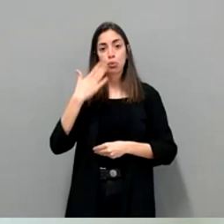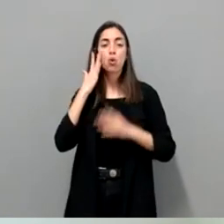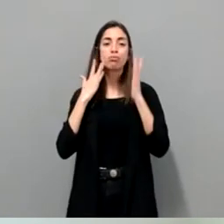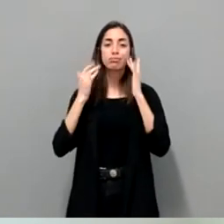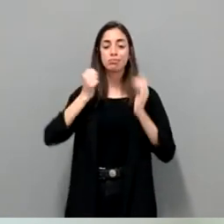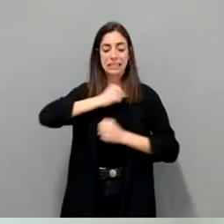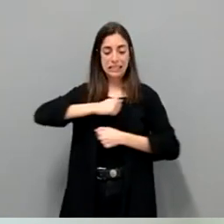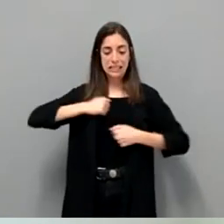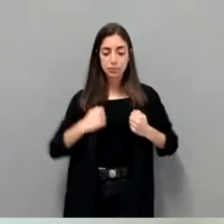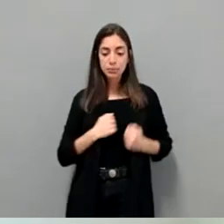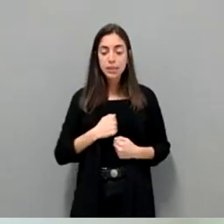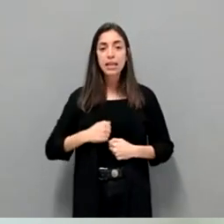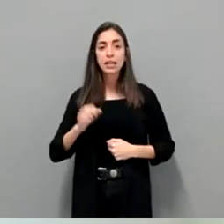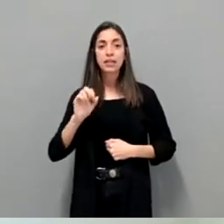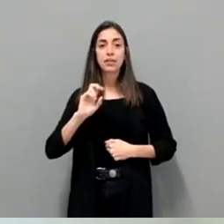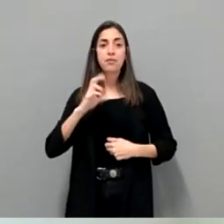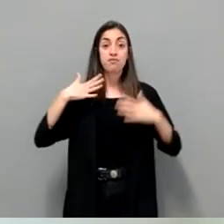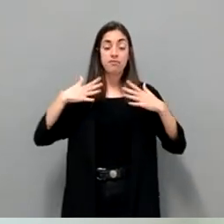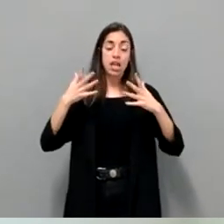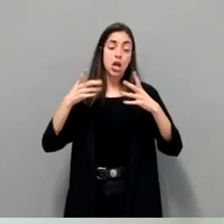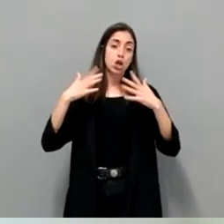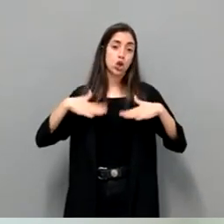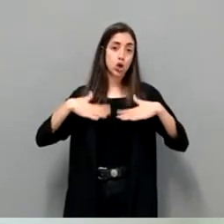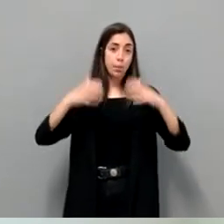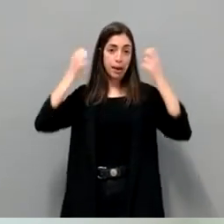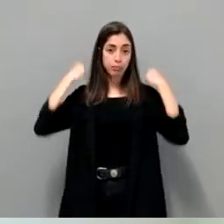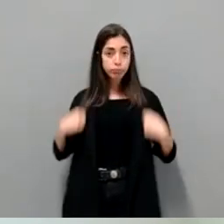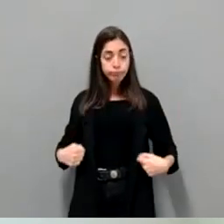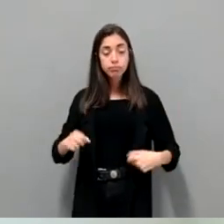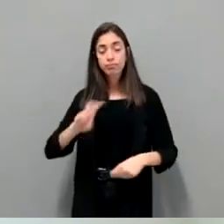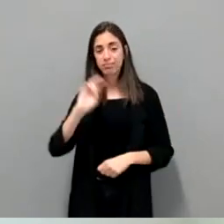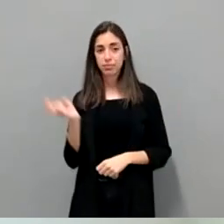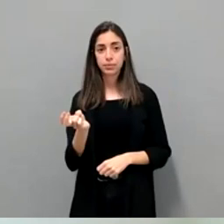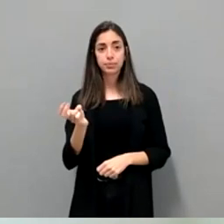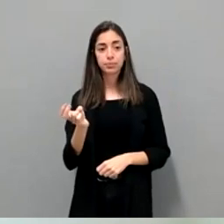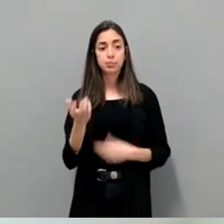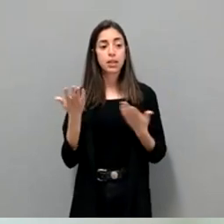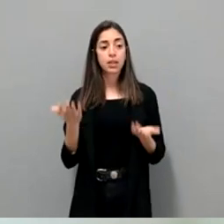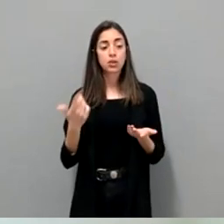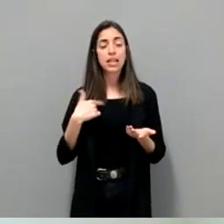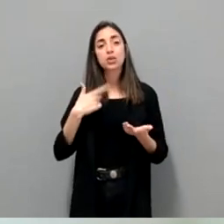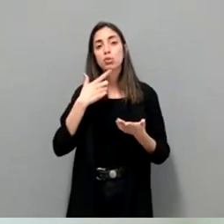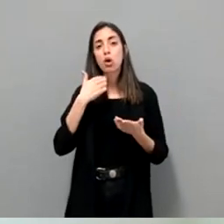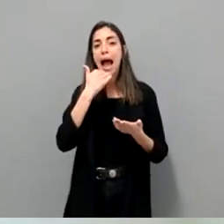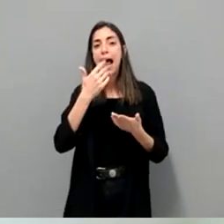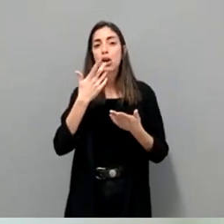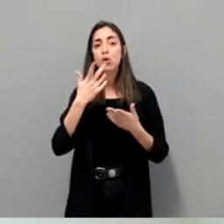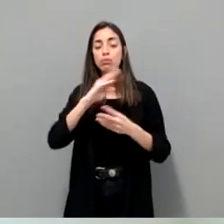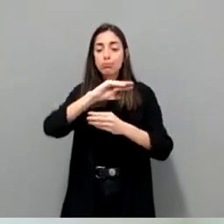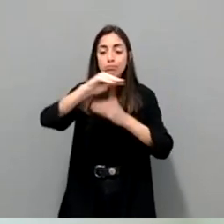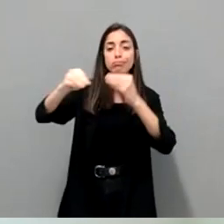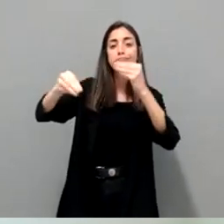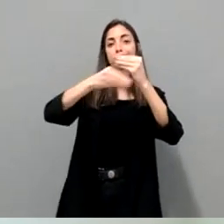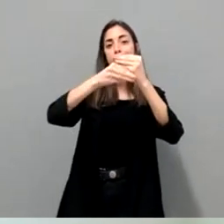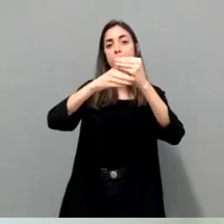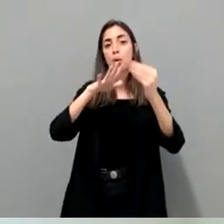vestirme, etc. Y que esto no suponga una carga añadida a los gastos que ya tengo que sufragar